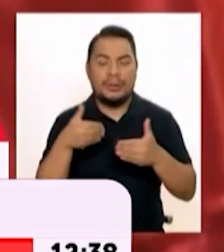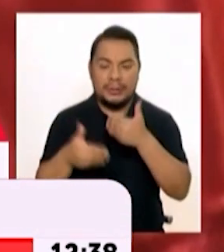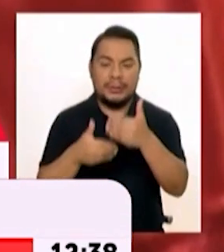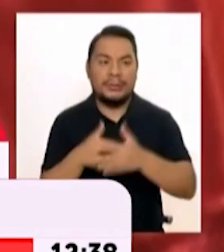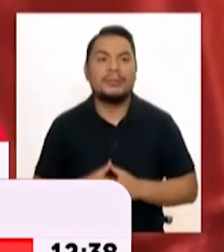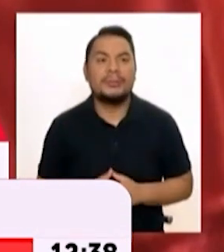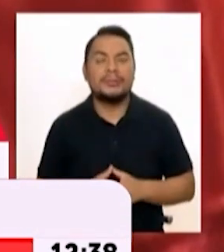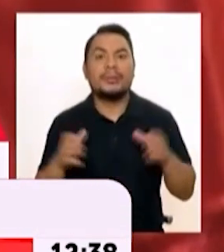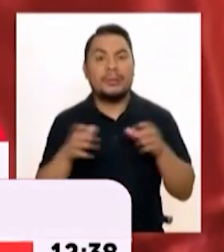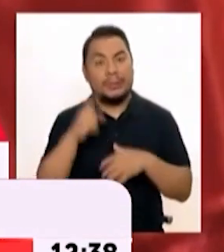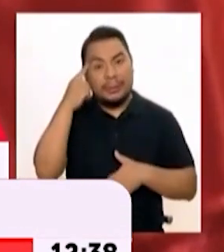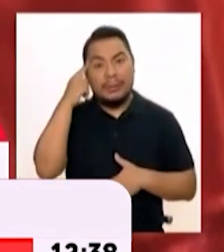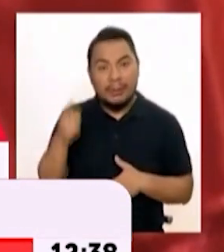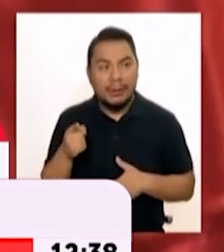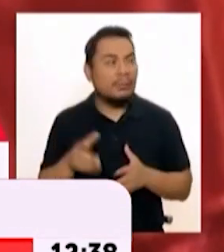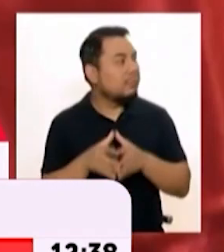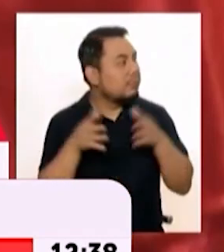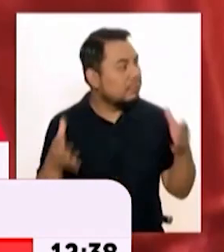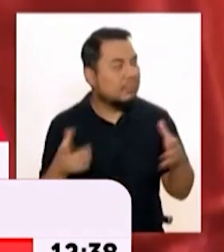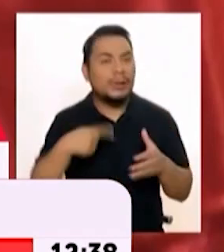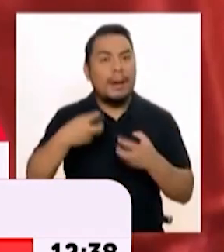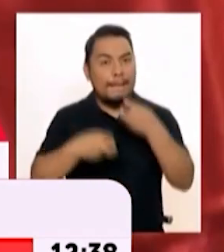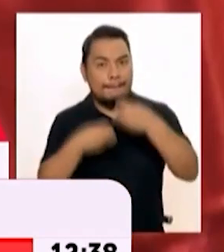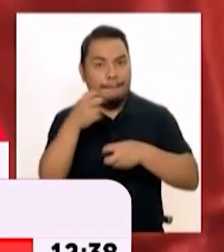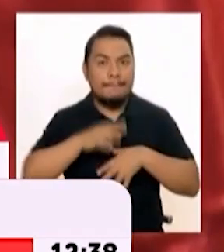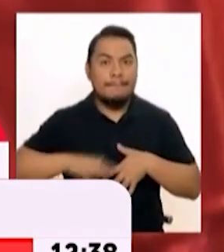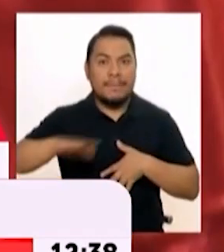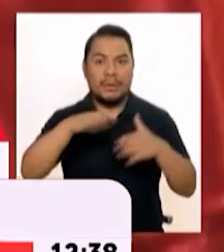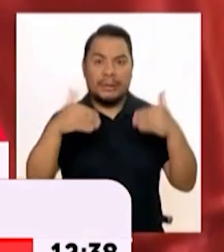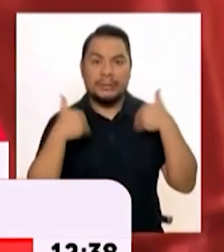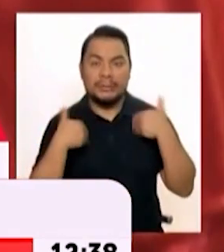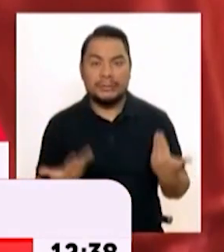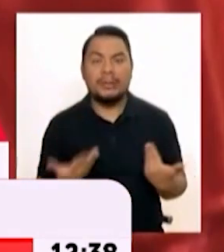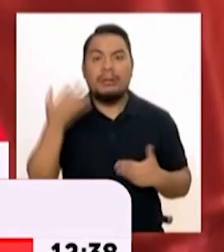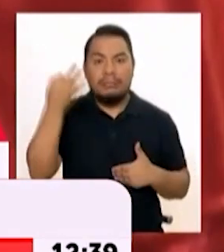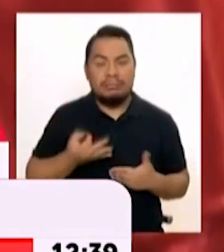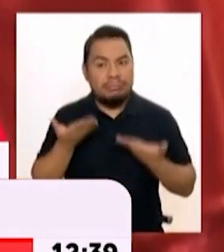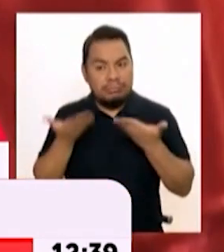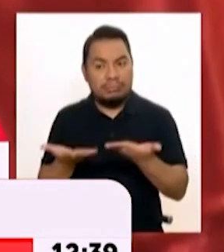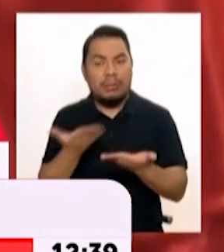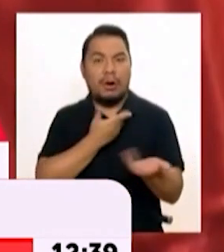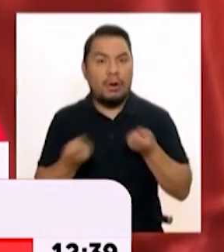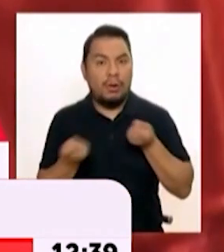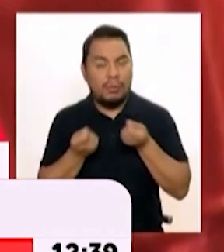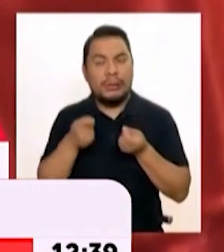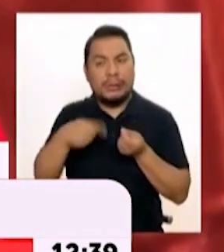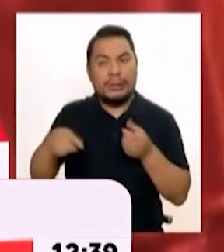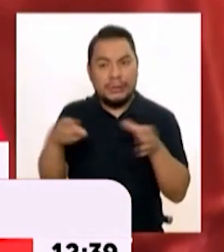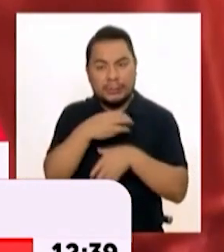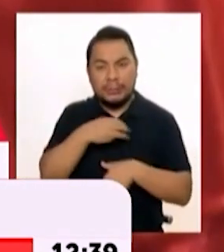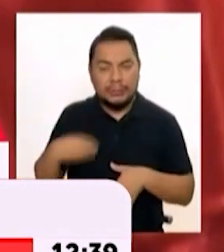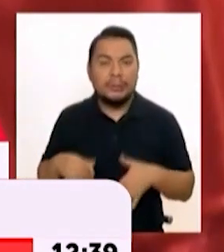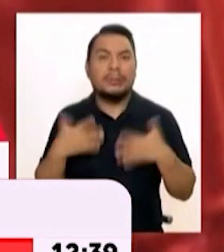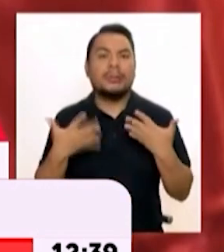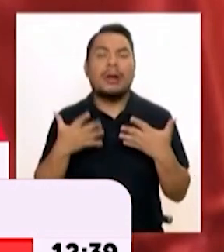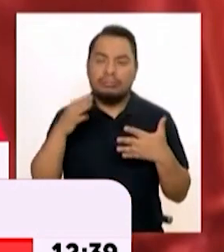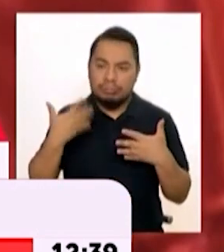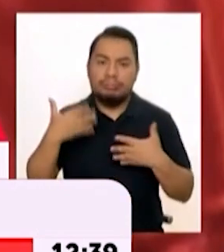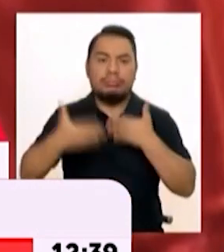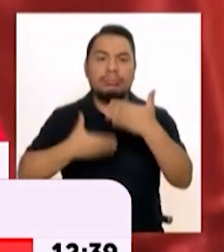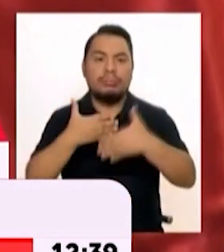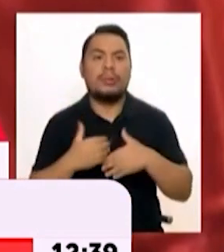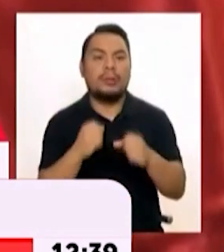el cierre de brechas. ¡Exitosa! Prueba este compromiso y este cambio de 180 grados en la gestión del Estado es